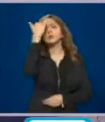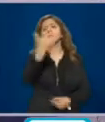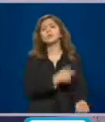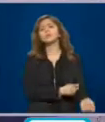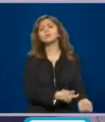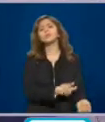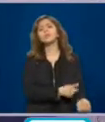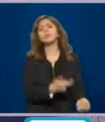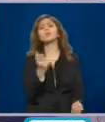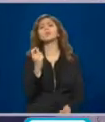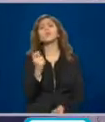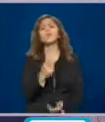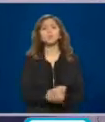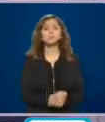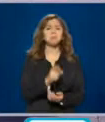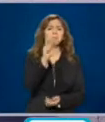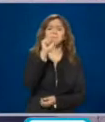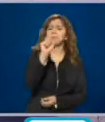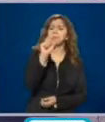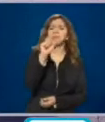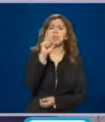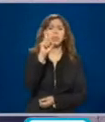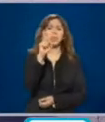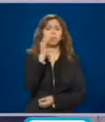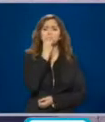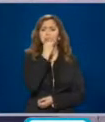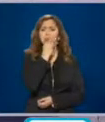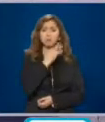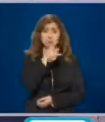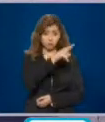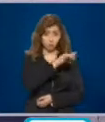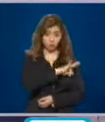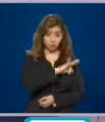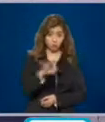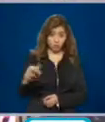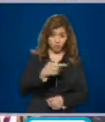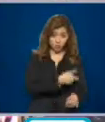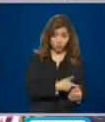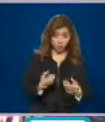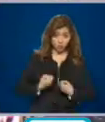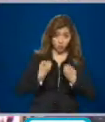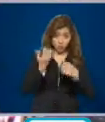20 a 30 minutos máximo. Sí. Ok, ¿y eso se puede hacer en cualquier hospital público y privado? Sí.